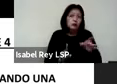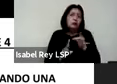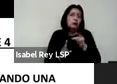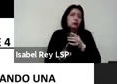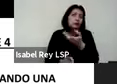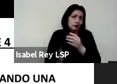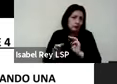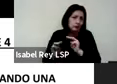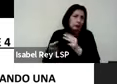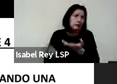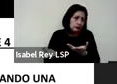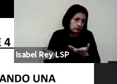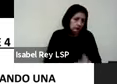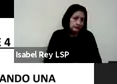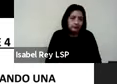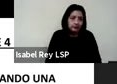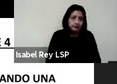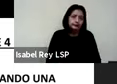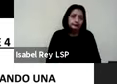playa?